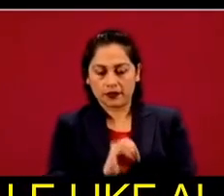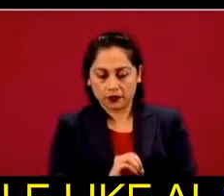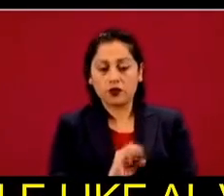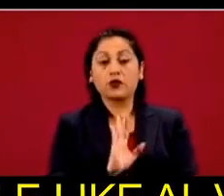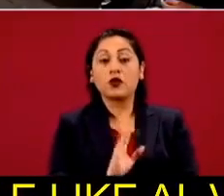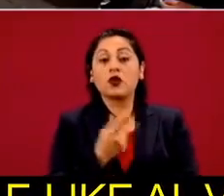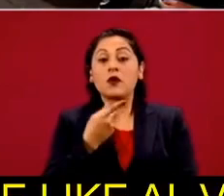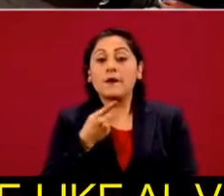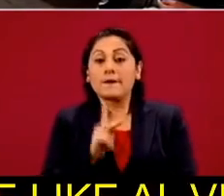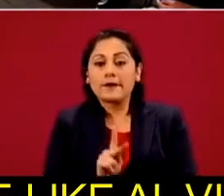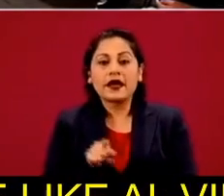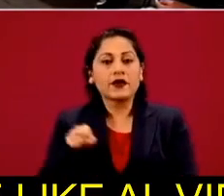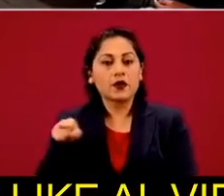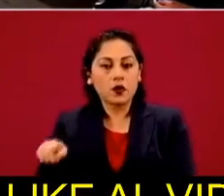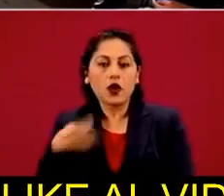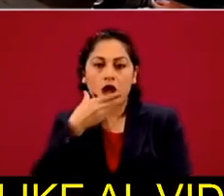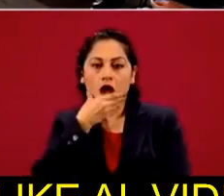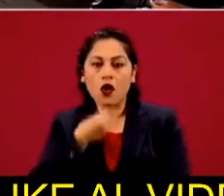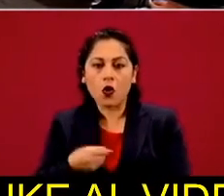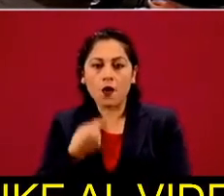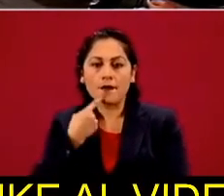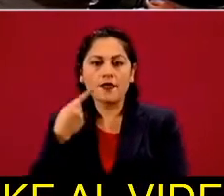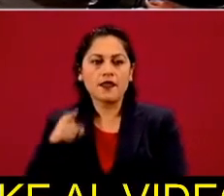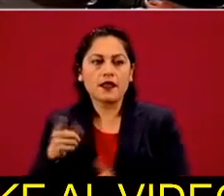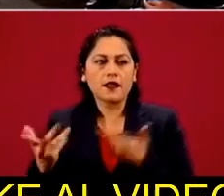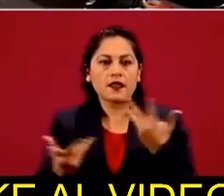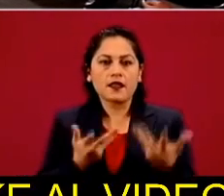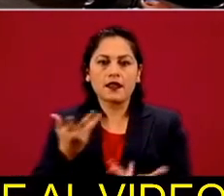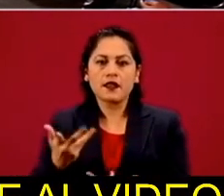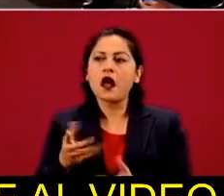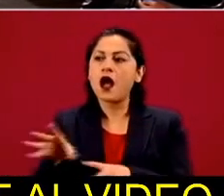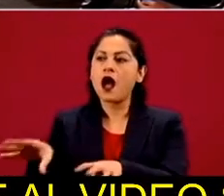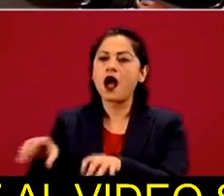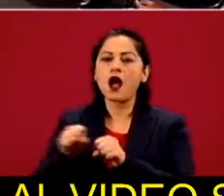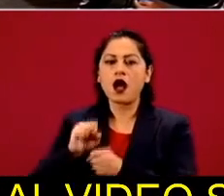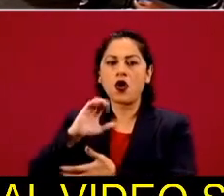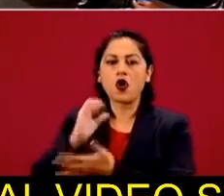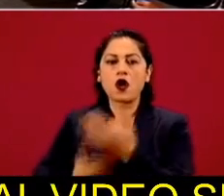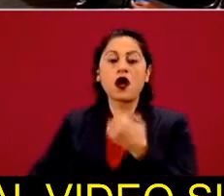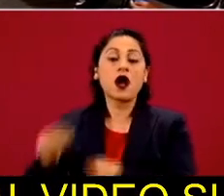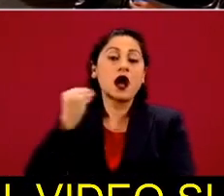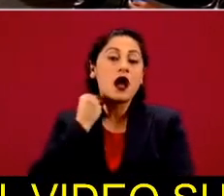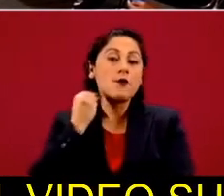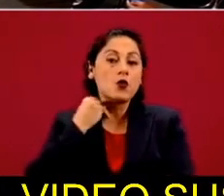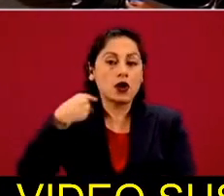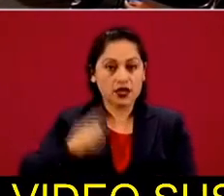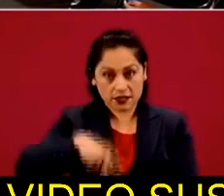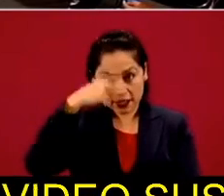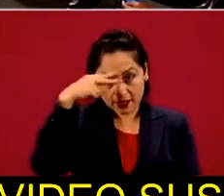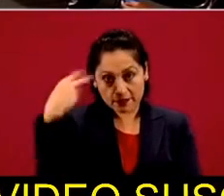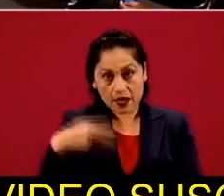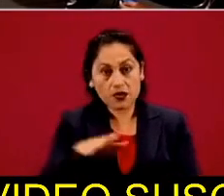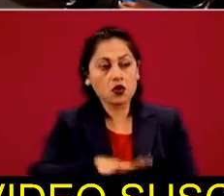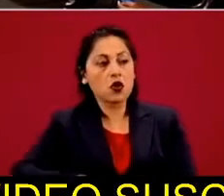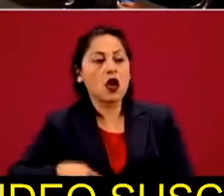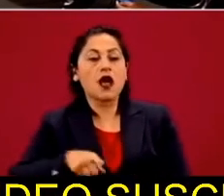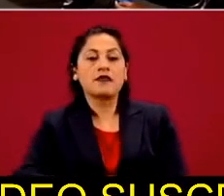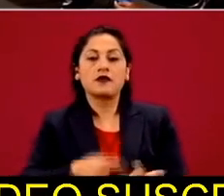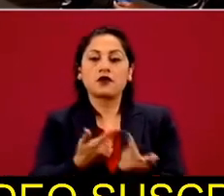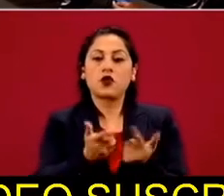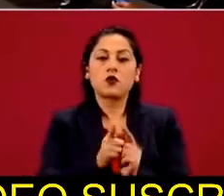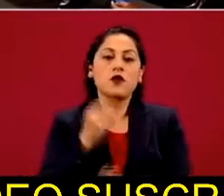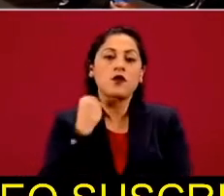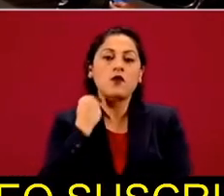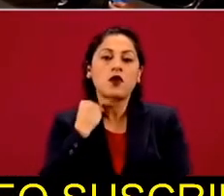un despacho de aquí de la Ciudad de México, cuyos miembros se jactan de tener muchos amigos en nuestro